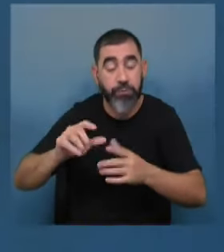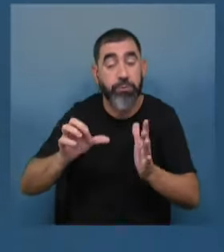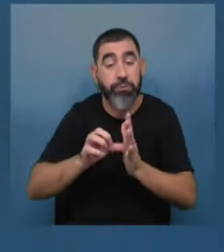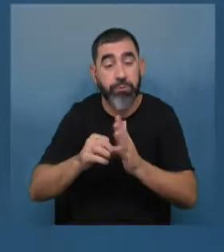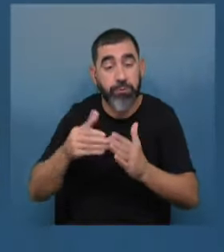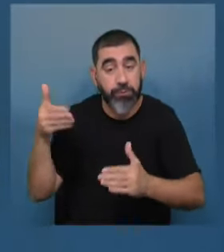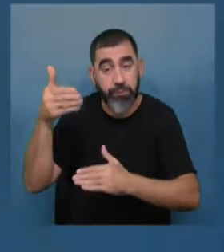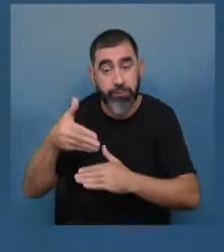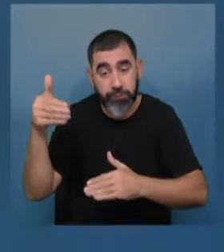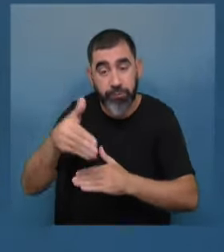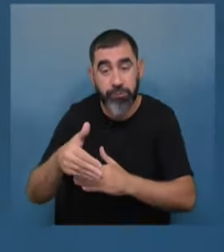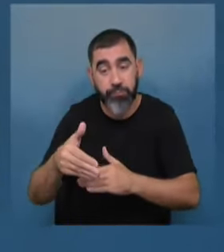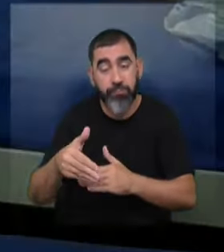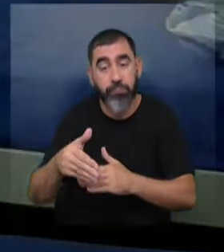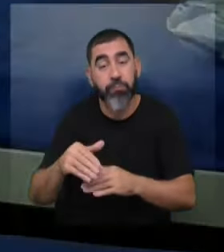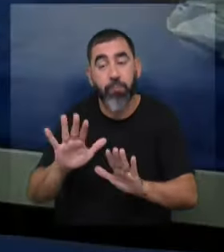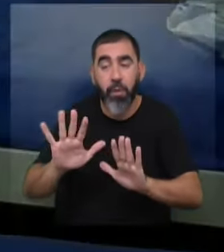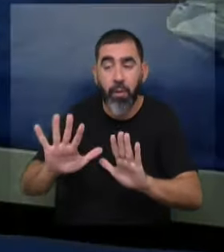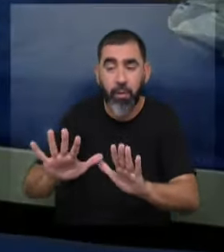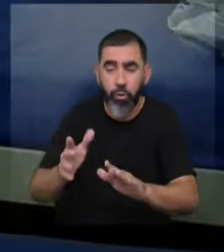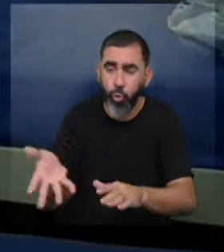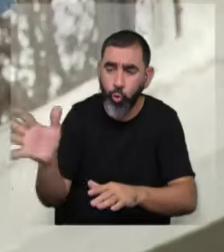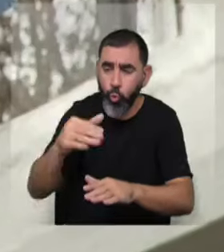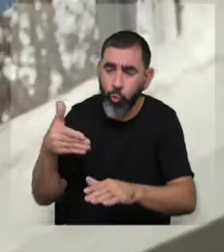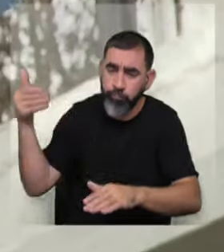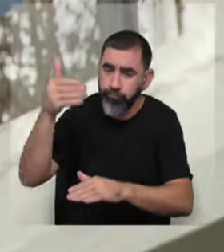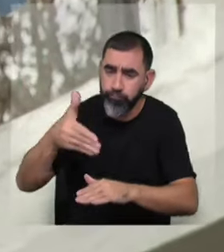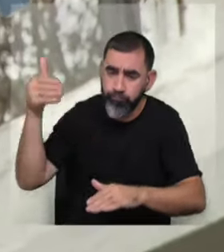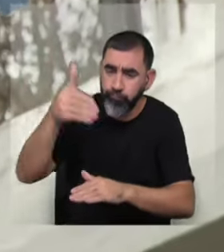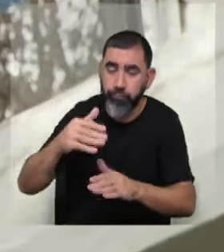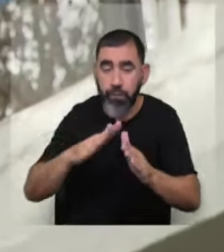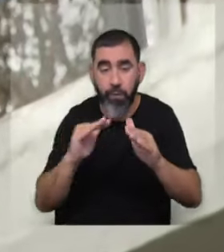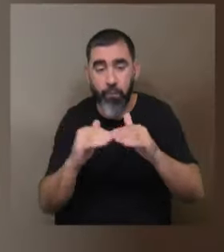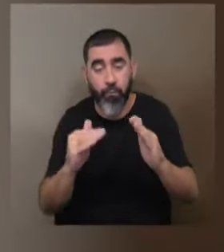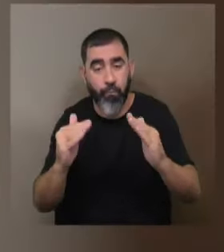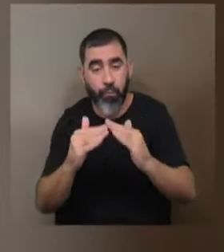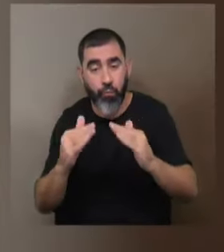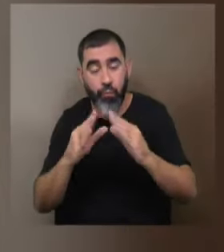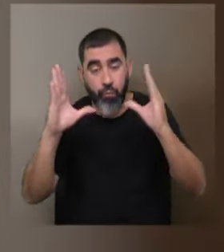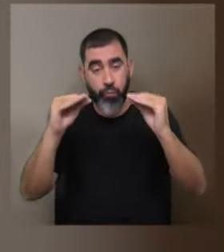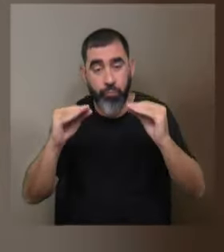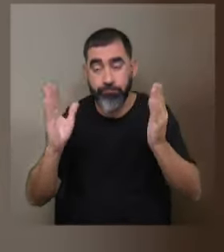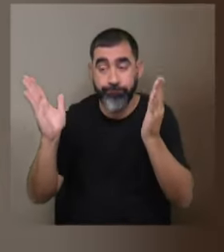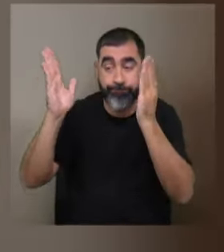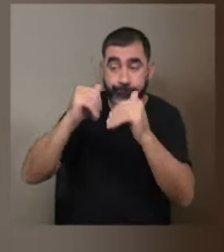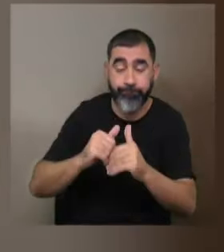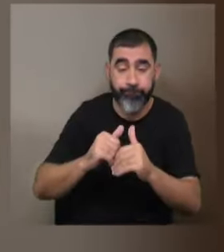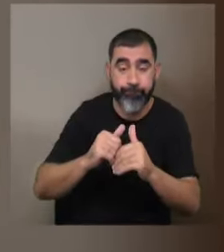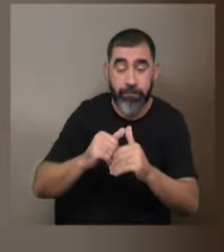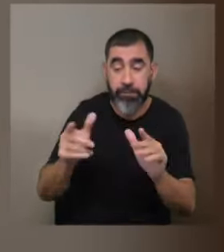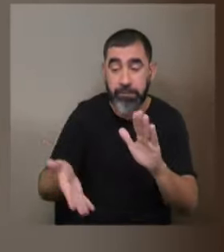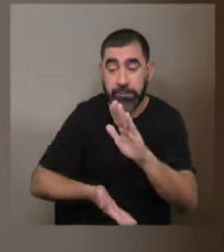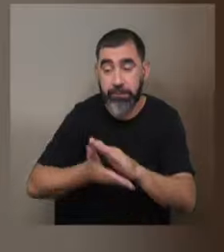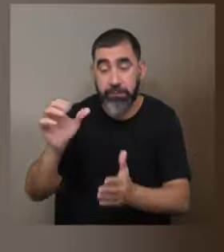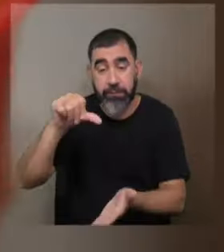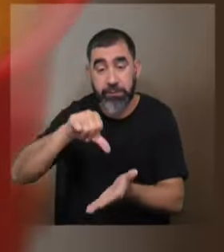sistema, tenían permanencia, o sea, todos los días hacían uso del refugio y no habían logrado egresar del